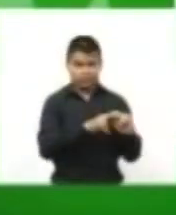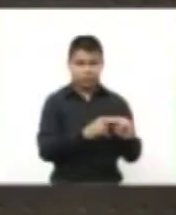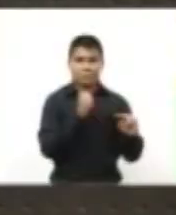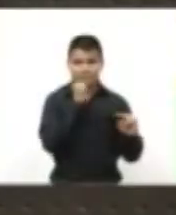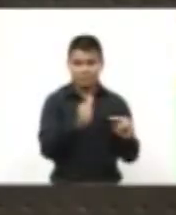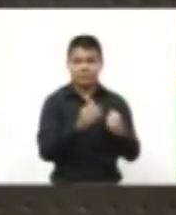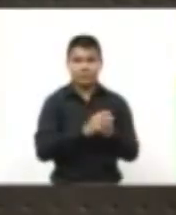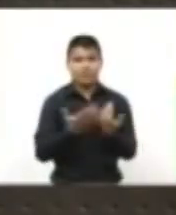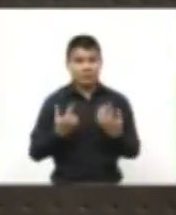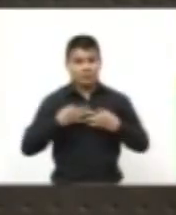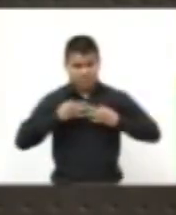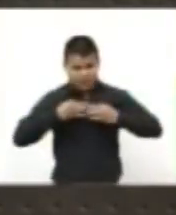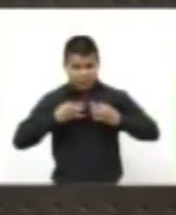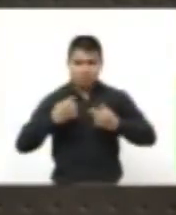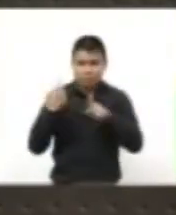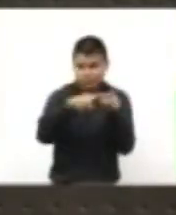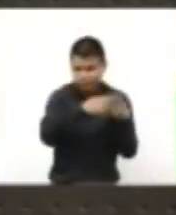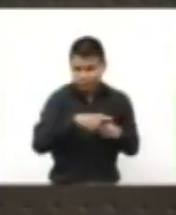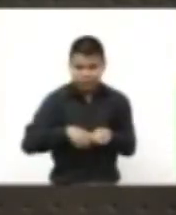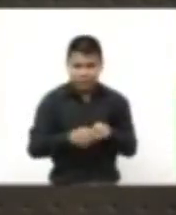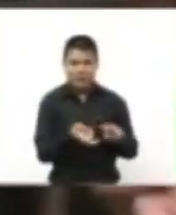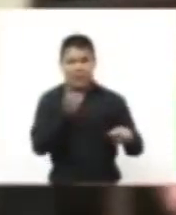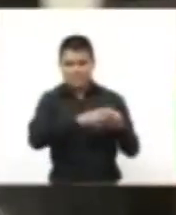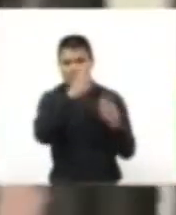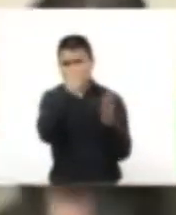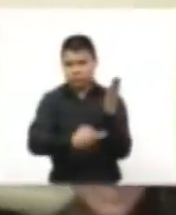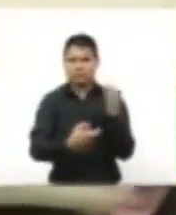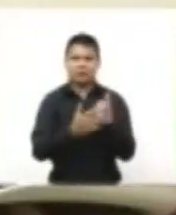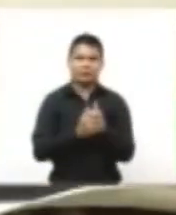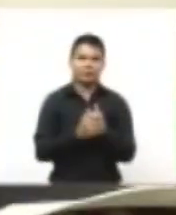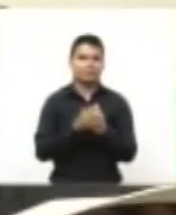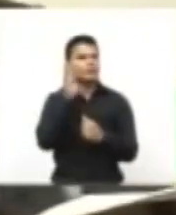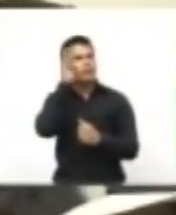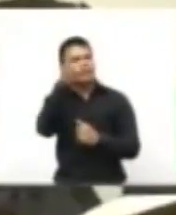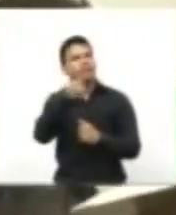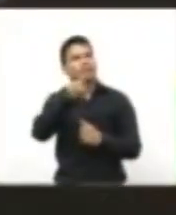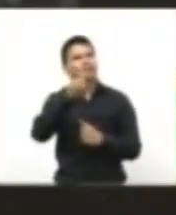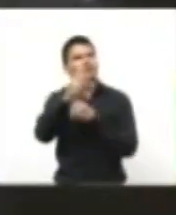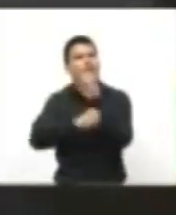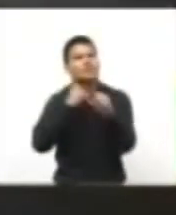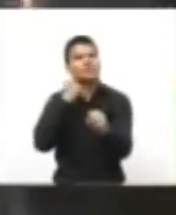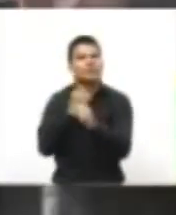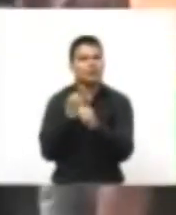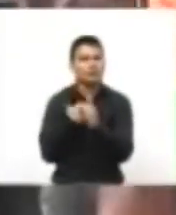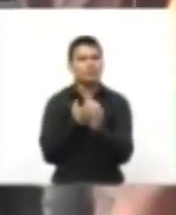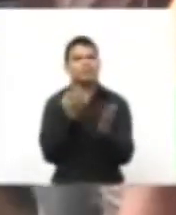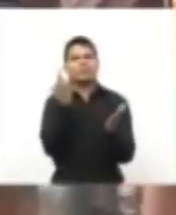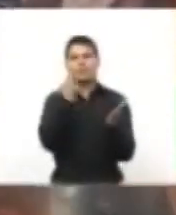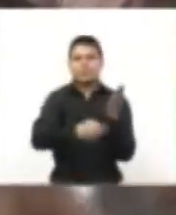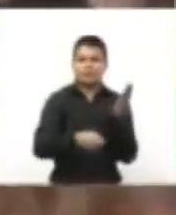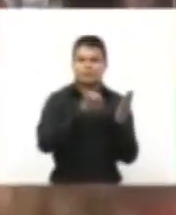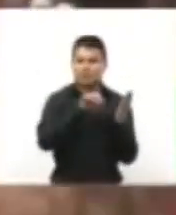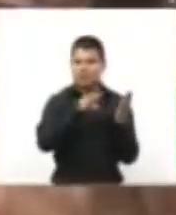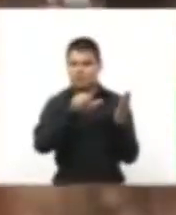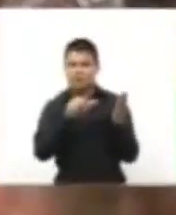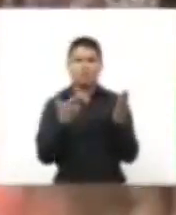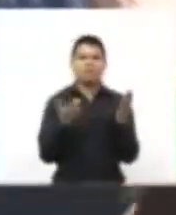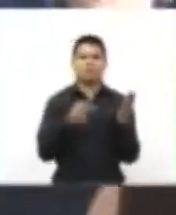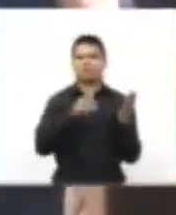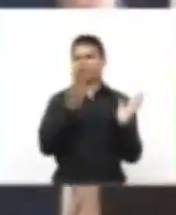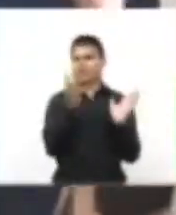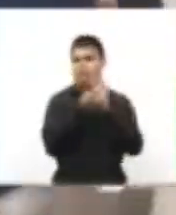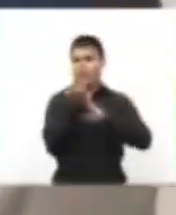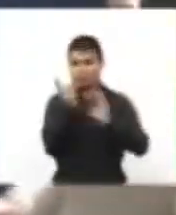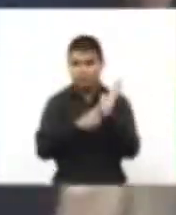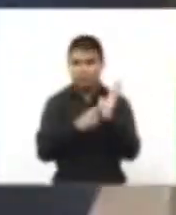a toda la ropa, ¿no? Según el senador, en proyecciones a 6 años, solo en impuestos indirectos como el IVA y el 4 por mil, se sacará del bolsillo